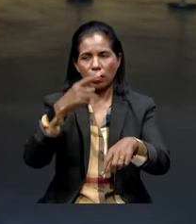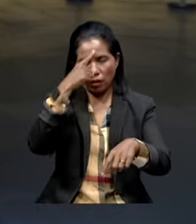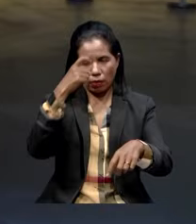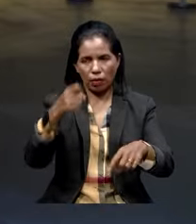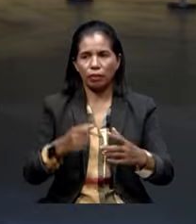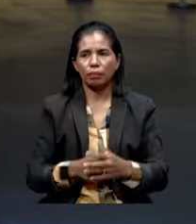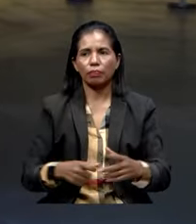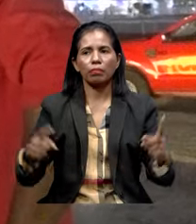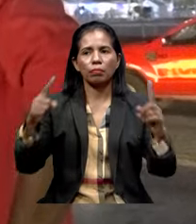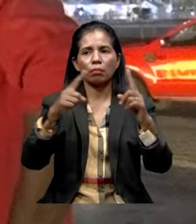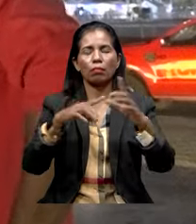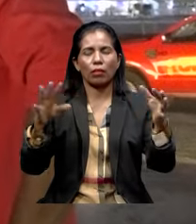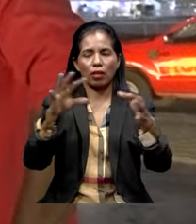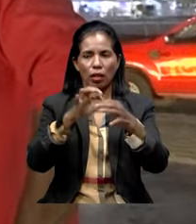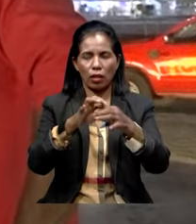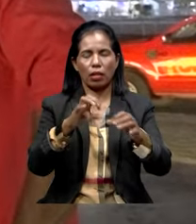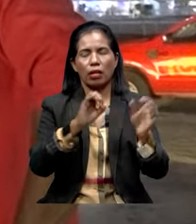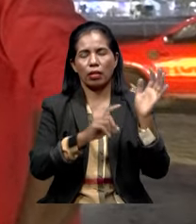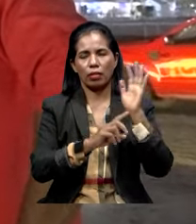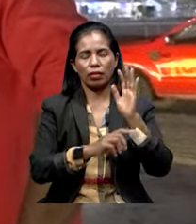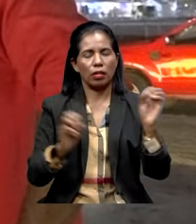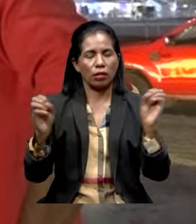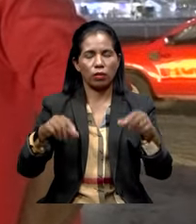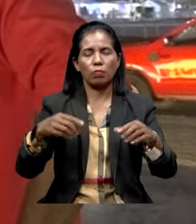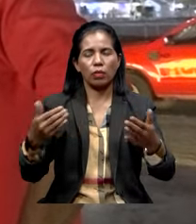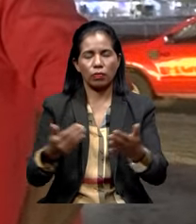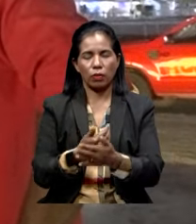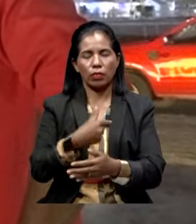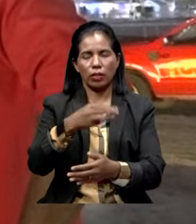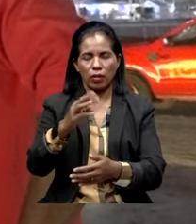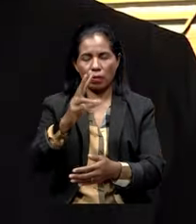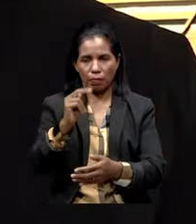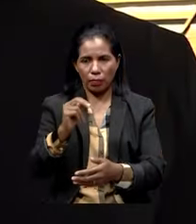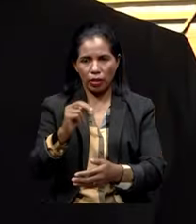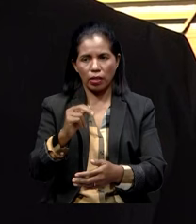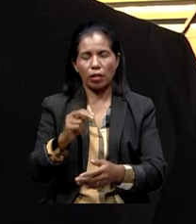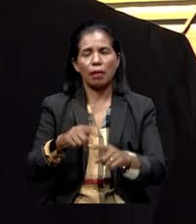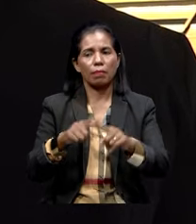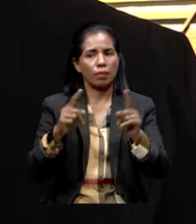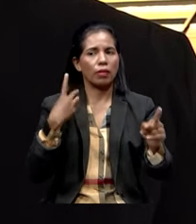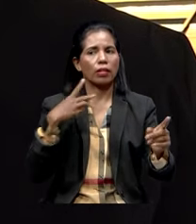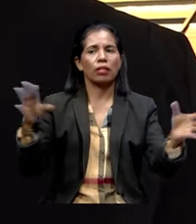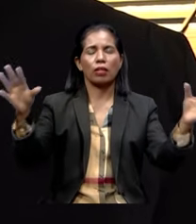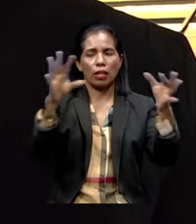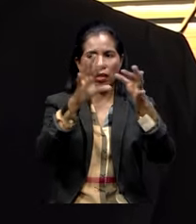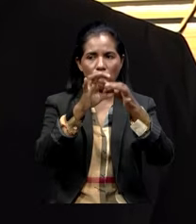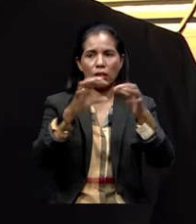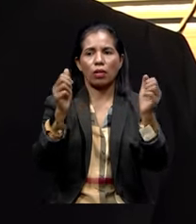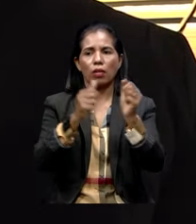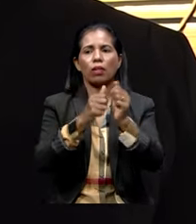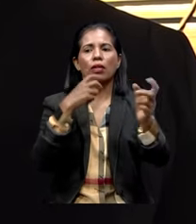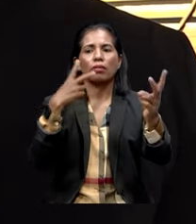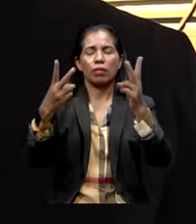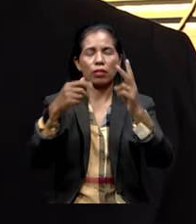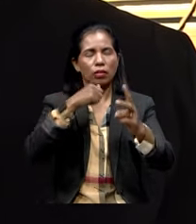va ligado va a transmisión han en los botfum bejemen webe te ligado ho visita